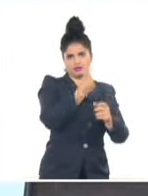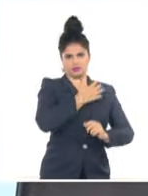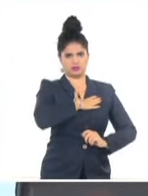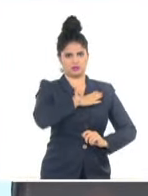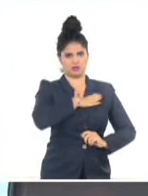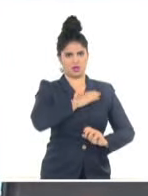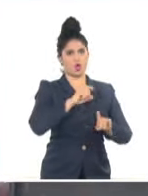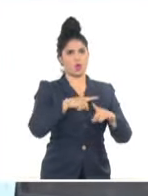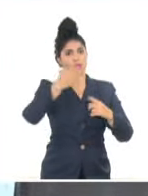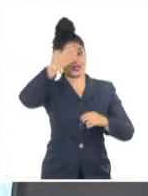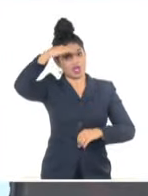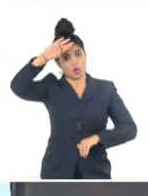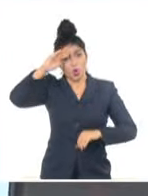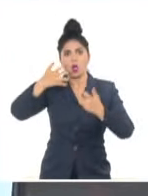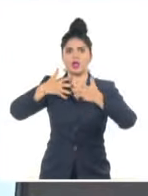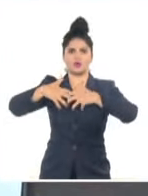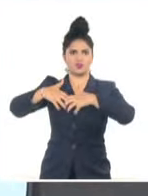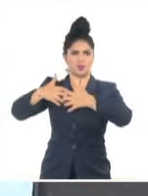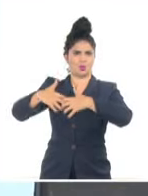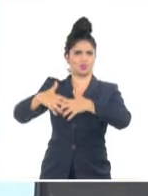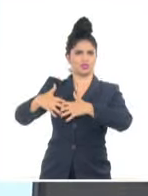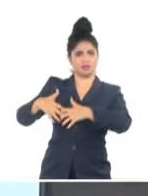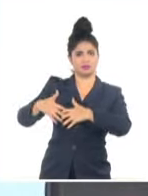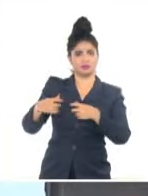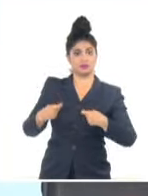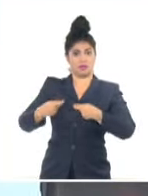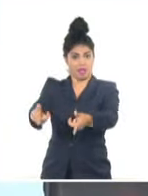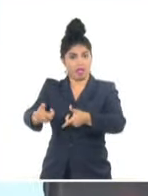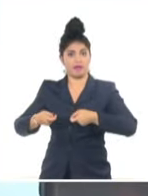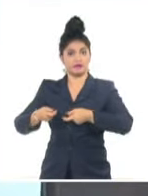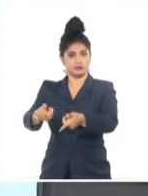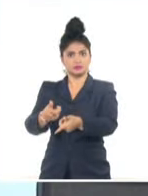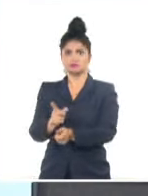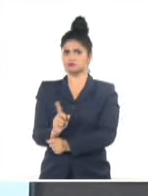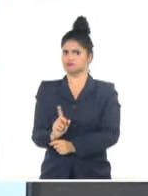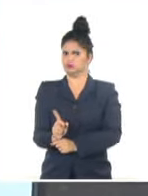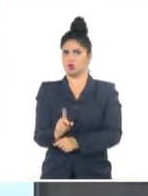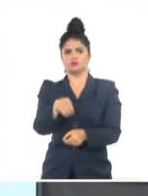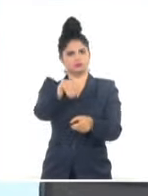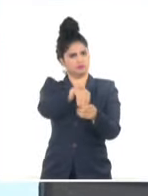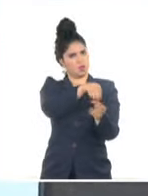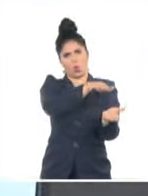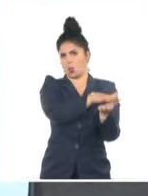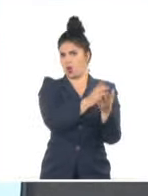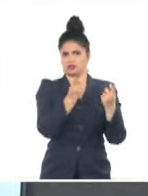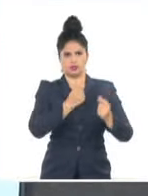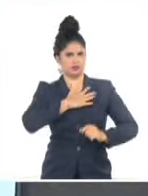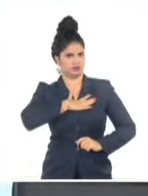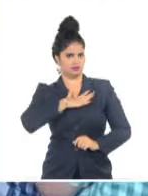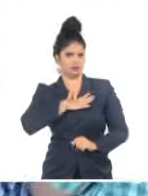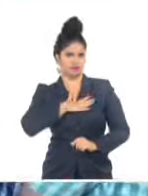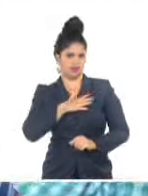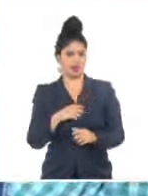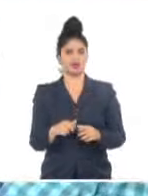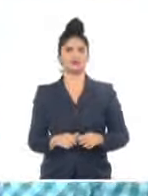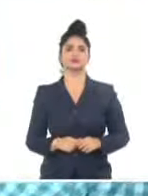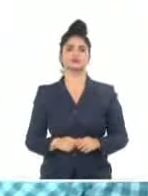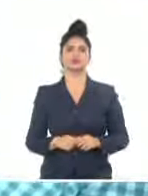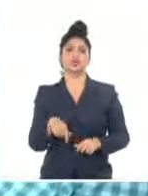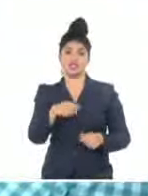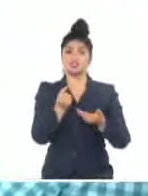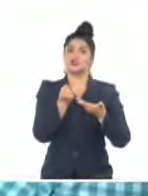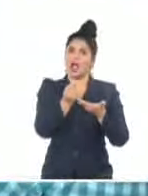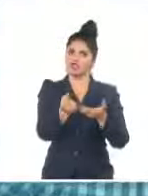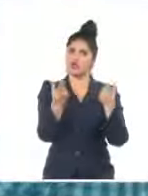nos hizo el mercado nacional, hacer producciones que nos suplieron parte de las producciones que hoy estamos haciendo en Acrilé. En el diálogo con